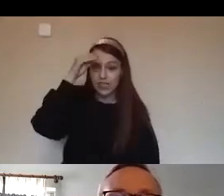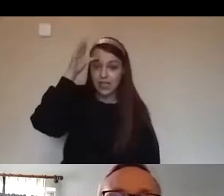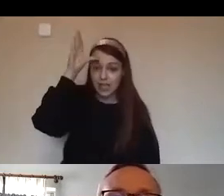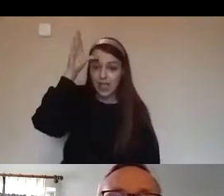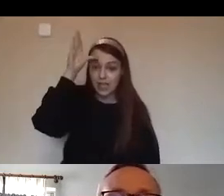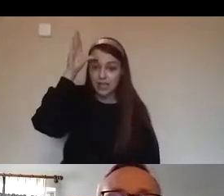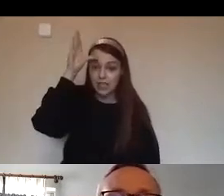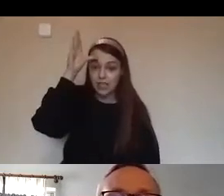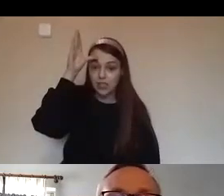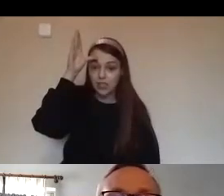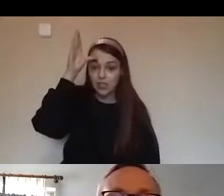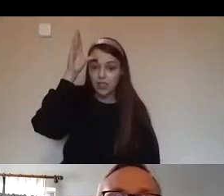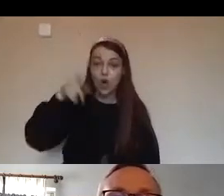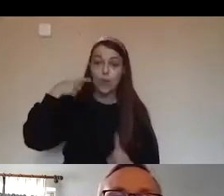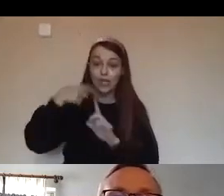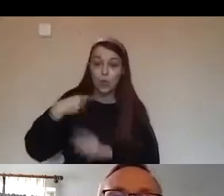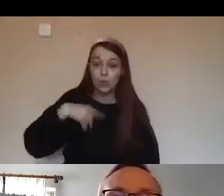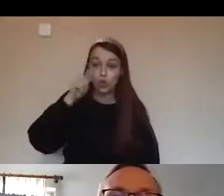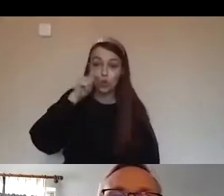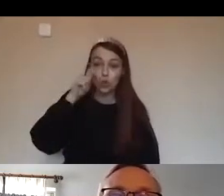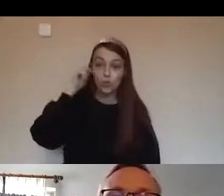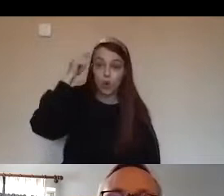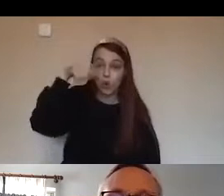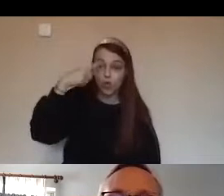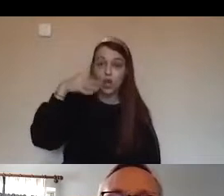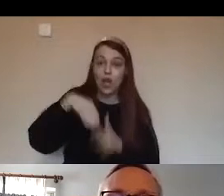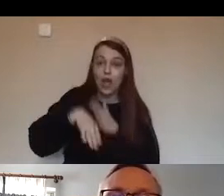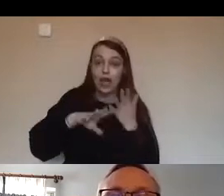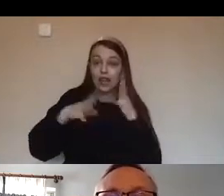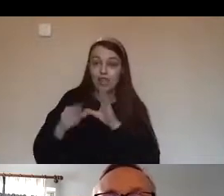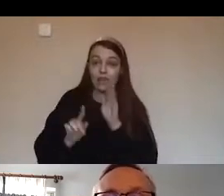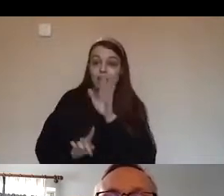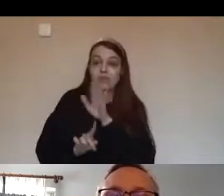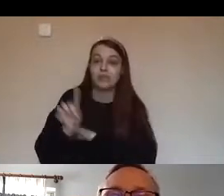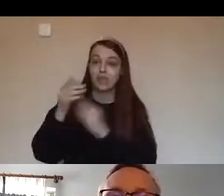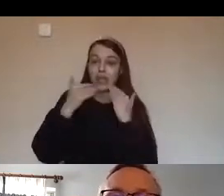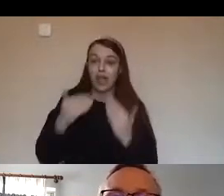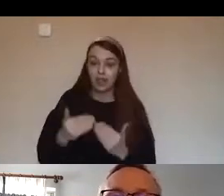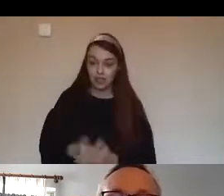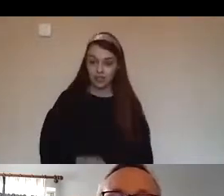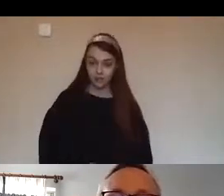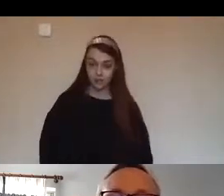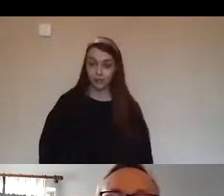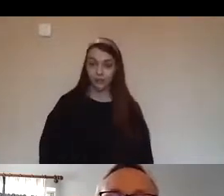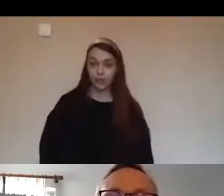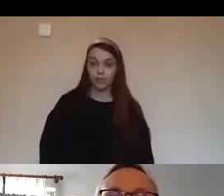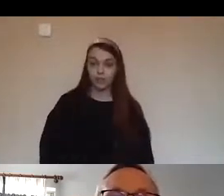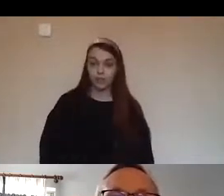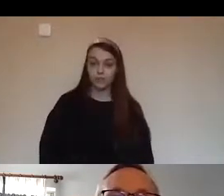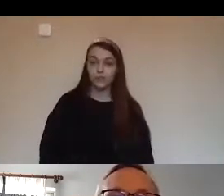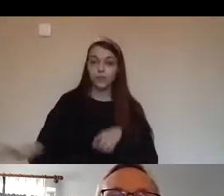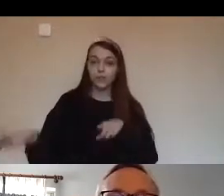a desarrollar ese turismo cultural accesible. Y los impactos de los diferentes tipos de